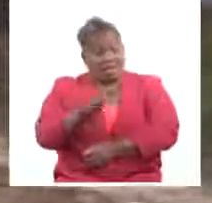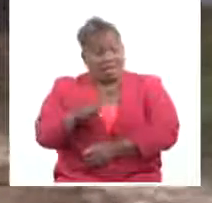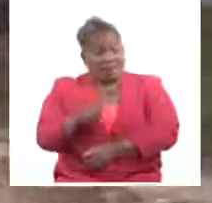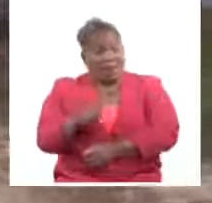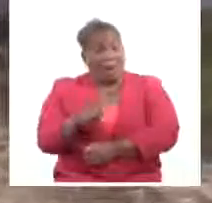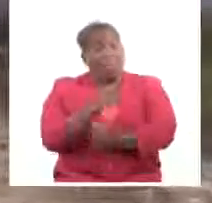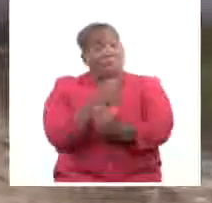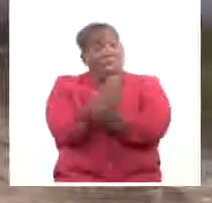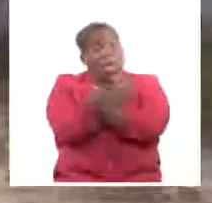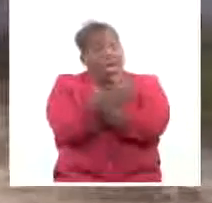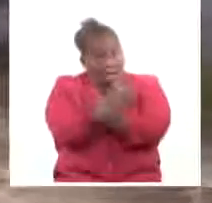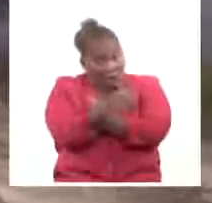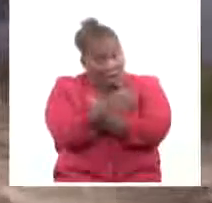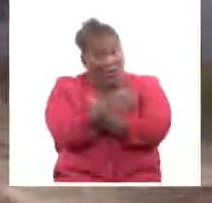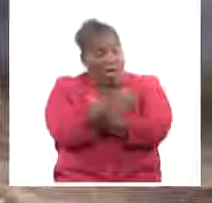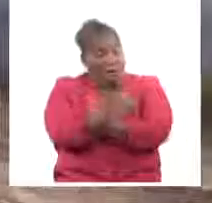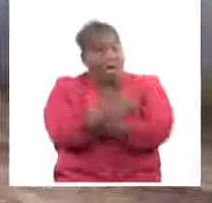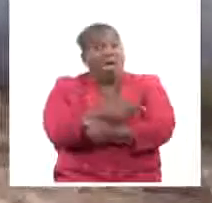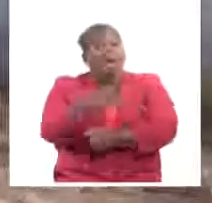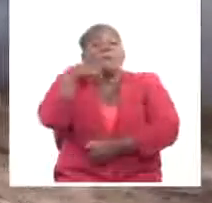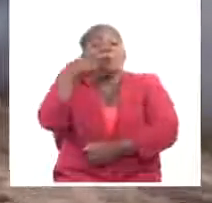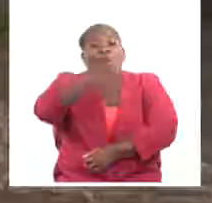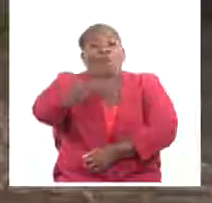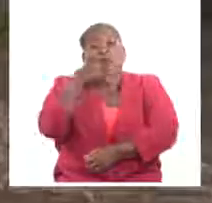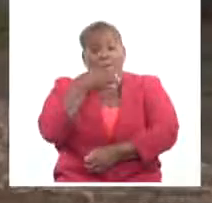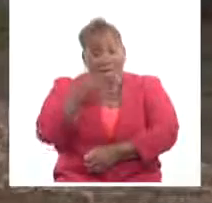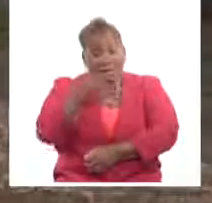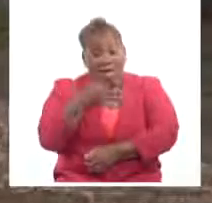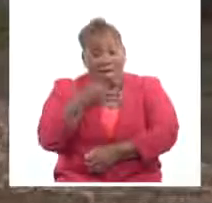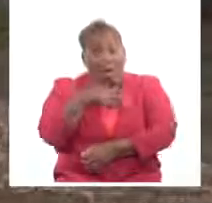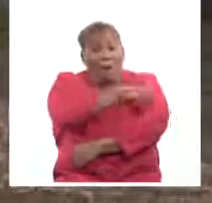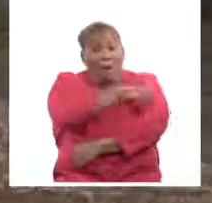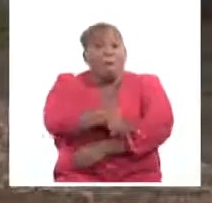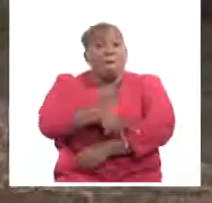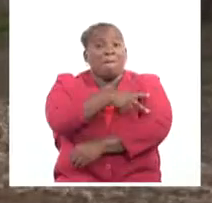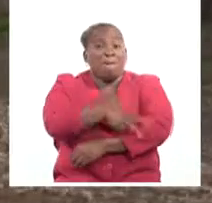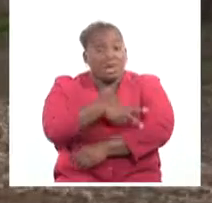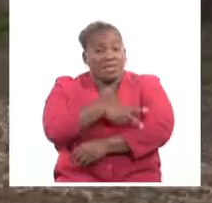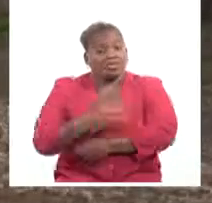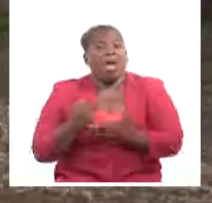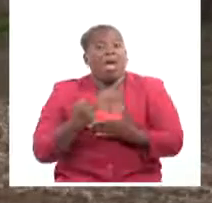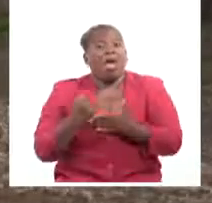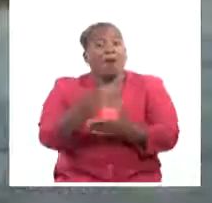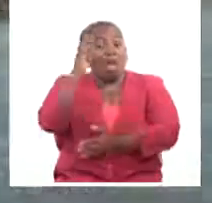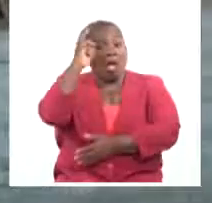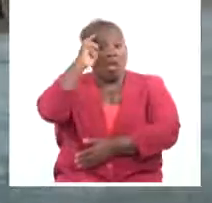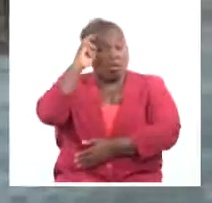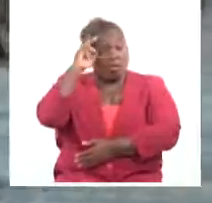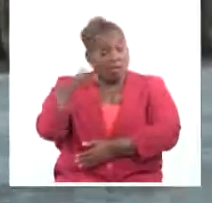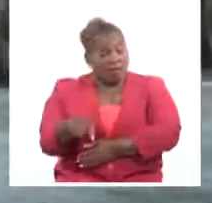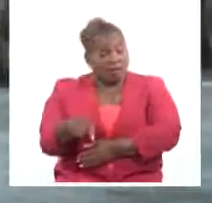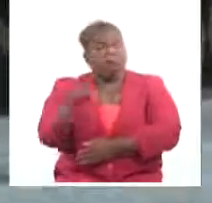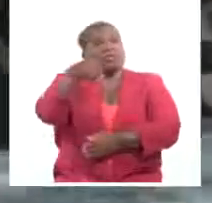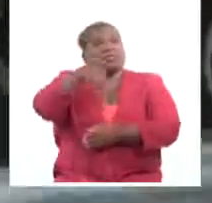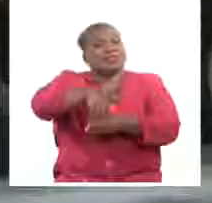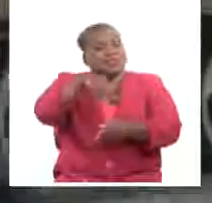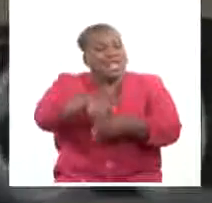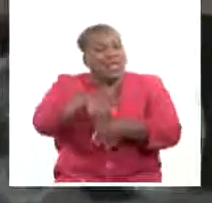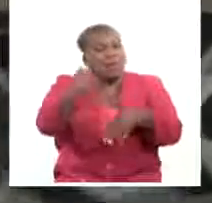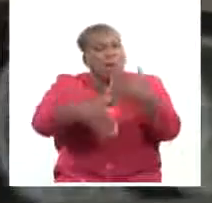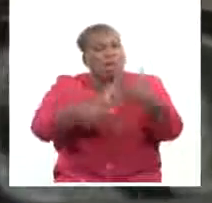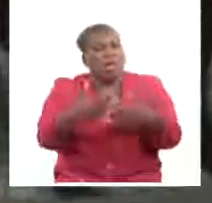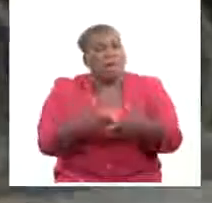extremadamente peligroso. Moscú ha dejado claro que los países occidentales que apoyan a Kiev se están convirtiendo en parte del conflicto y